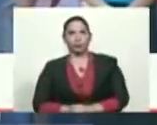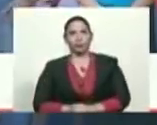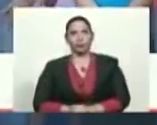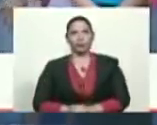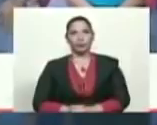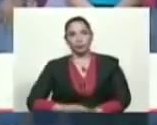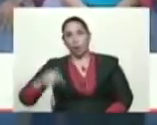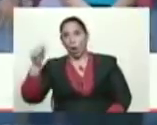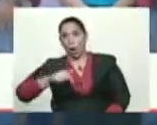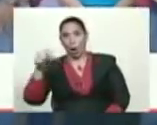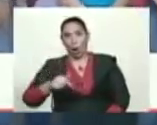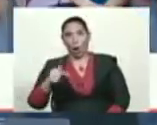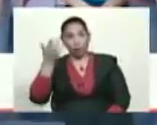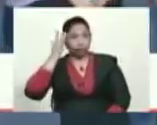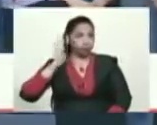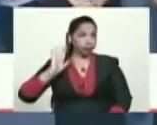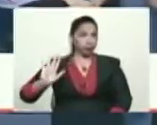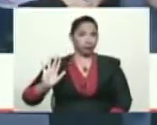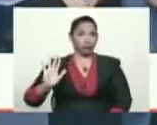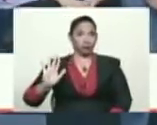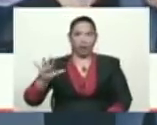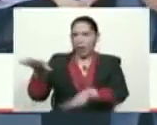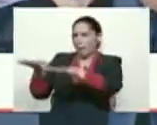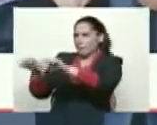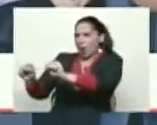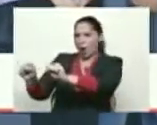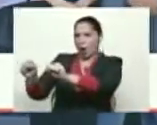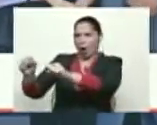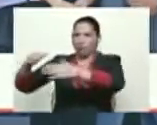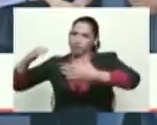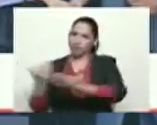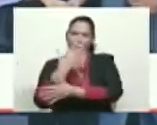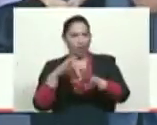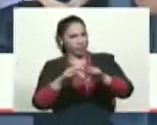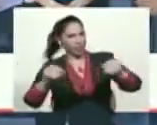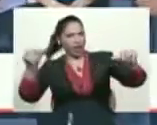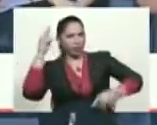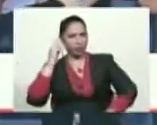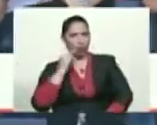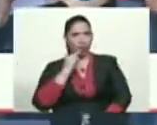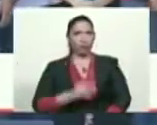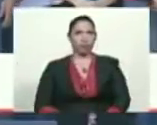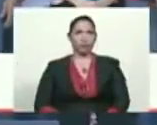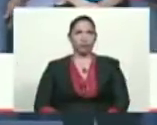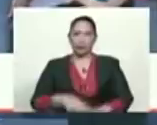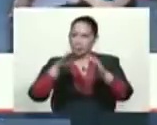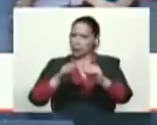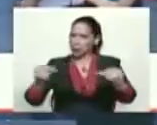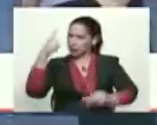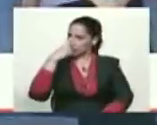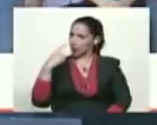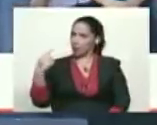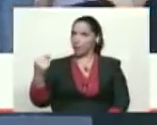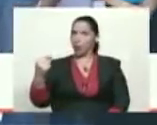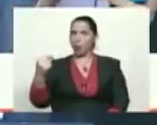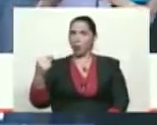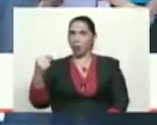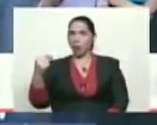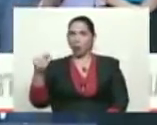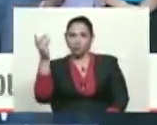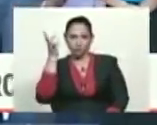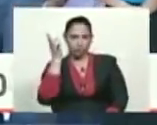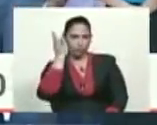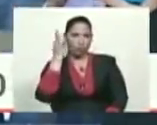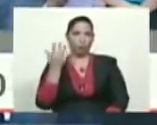hoy intenta tomar por asalto la tierra de Bolívar, la tierra de Zamora, de Josefa Camejo, de